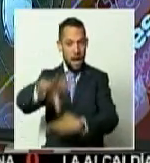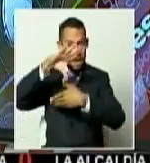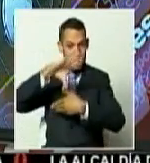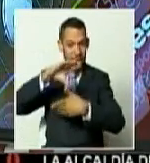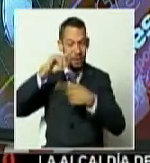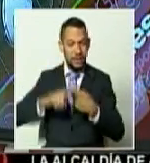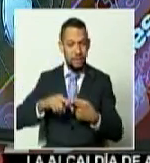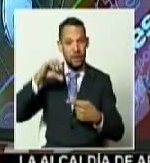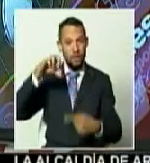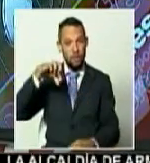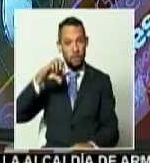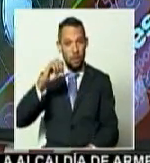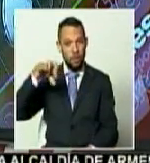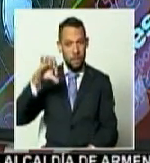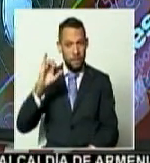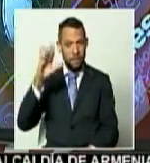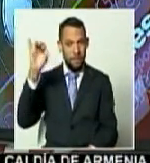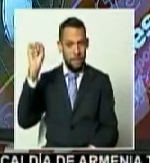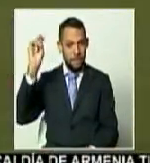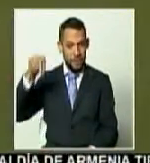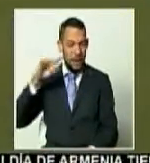Popayán para el compromiso del domingo.